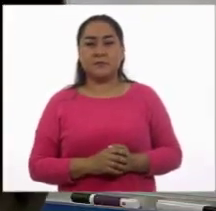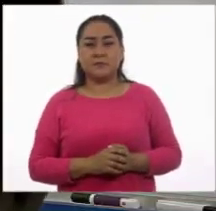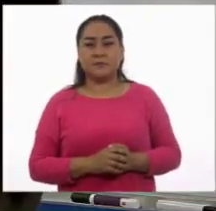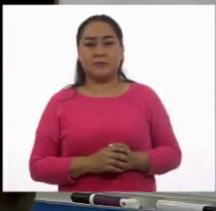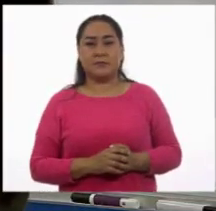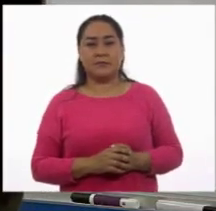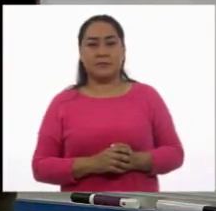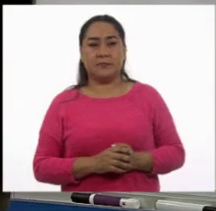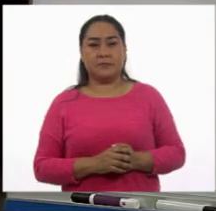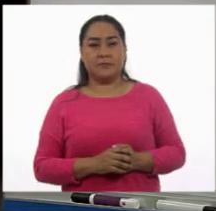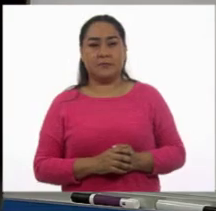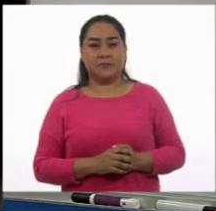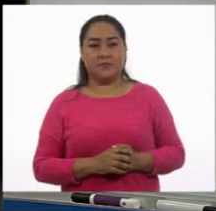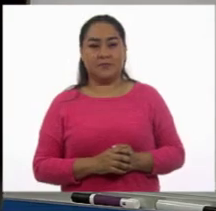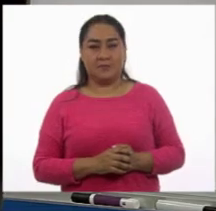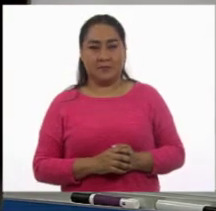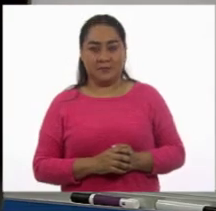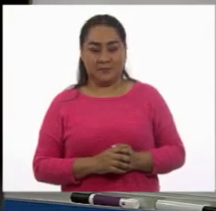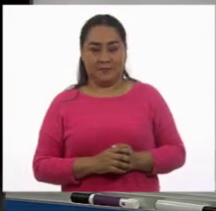colocar aquí.